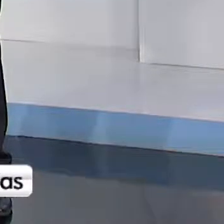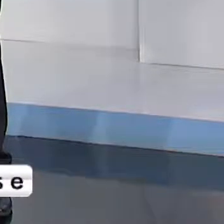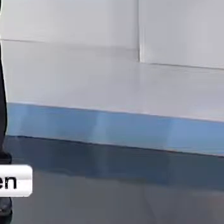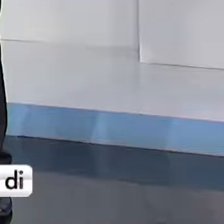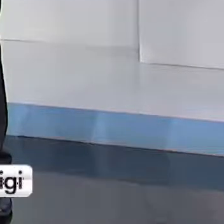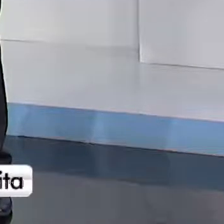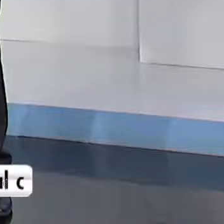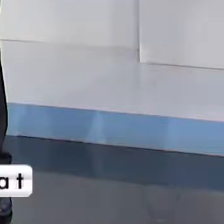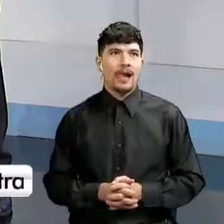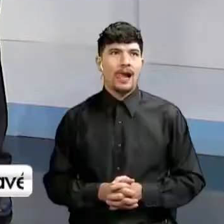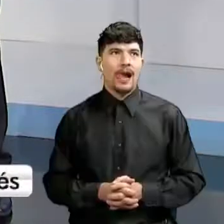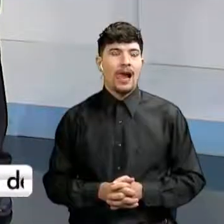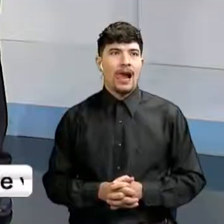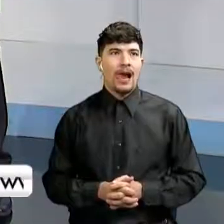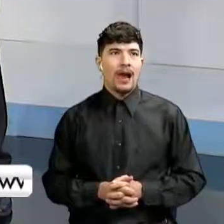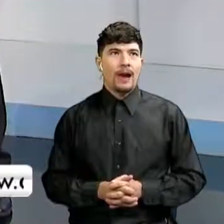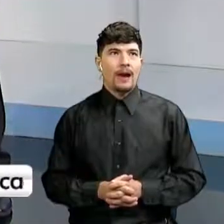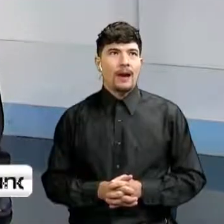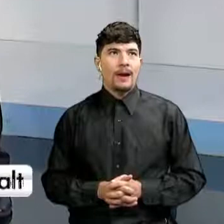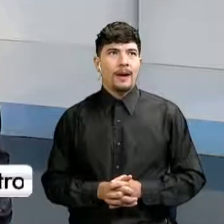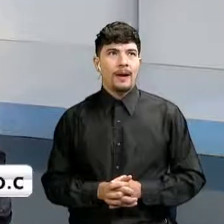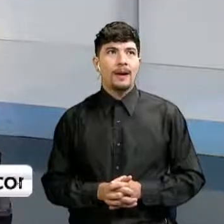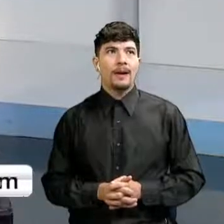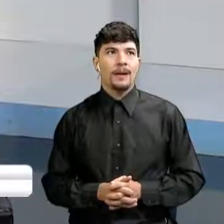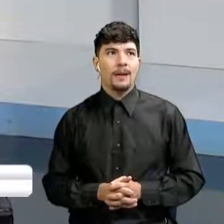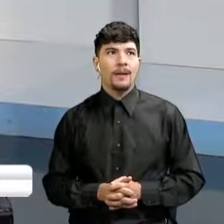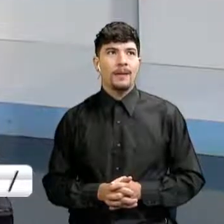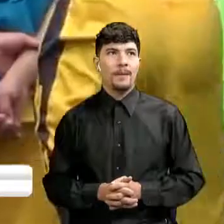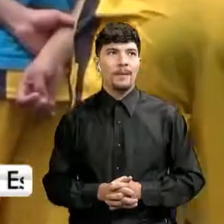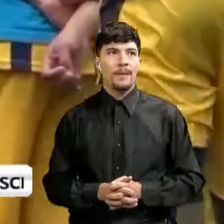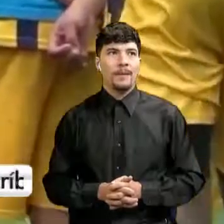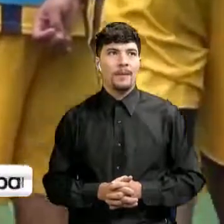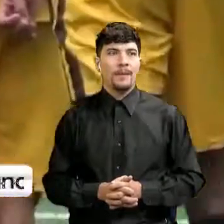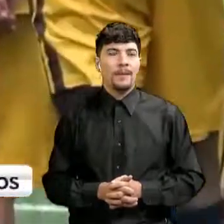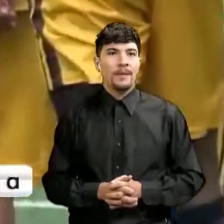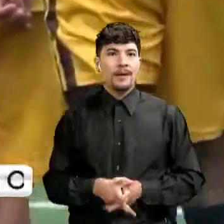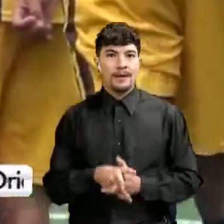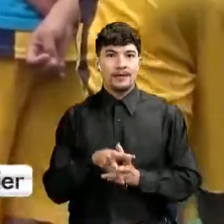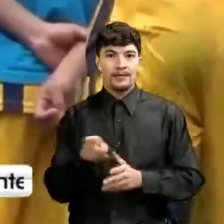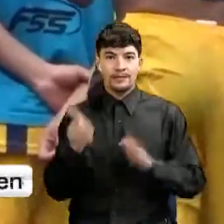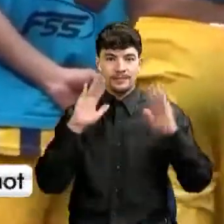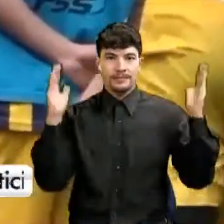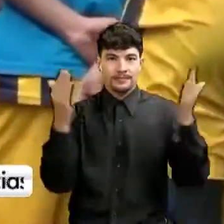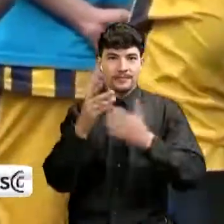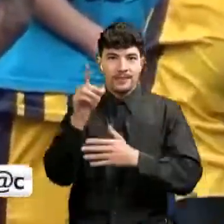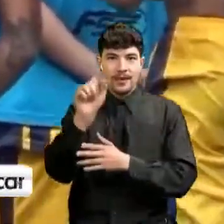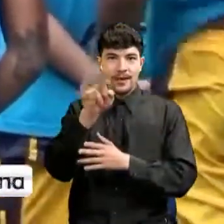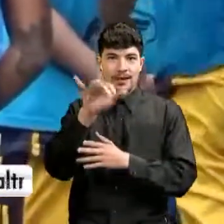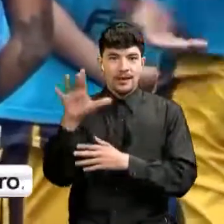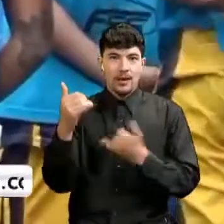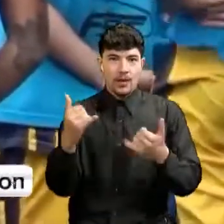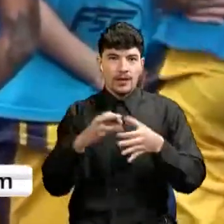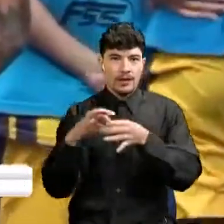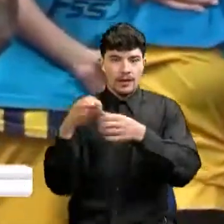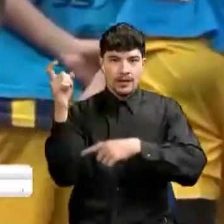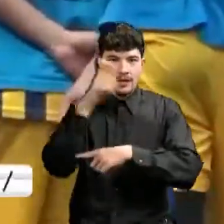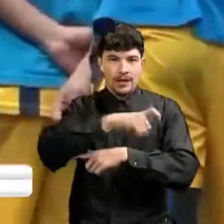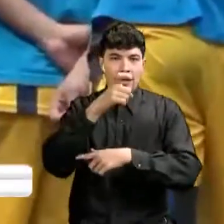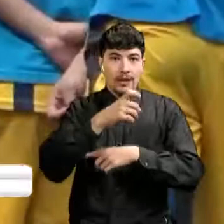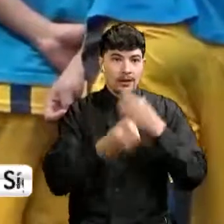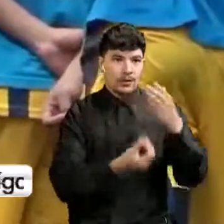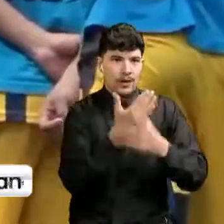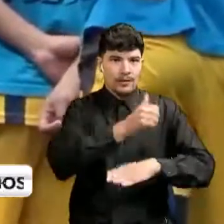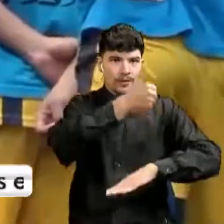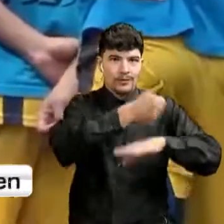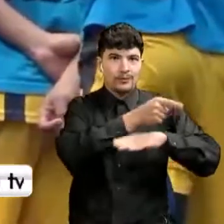que será frente a la gente de patriotas boyacá en el daniel villa zapata la plantilla aurinegra recibió órdenes del recién llegado juan